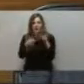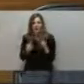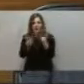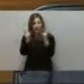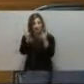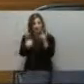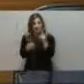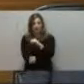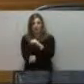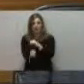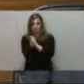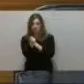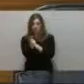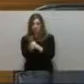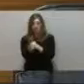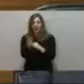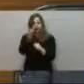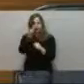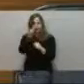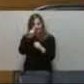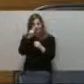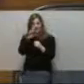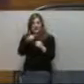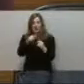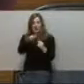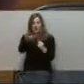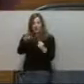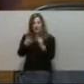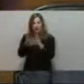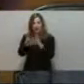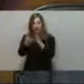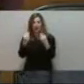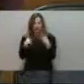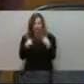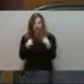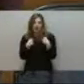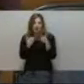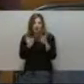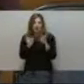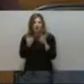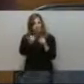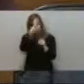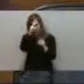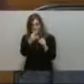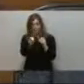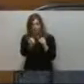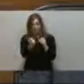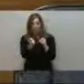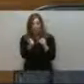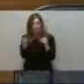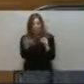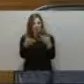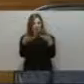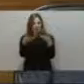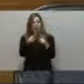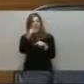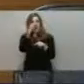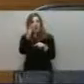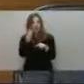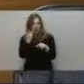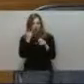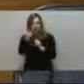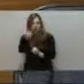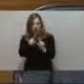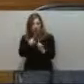turístico, de la que viven muchos asturianos y vecinos y merecen un respeto. Dedíquense a subsanar problemáticas